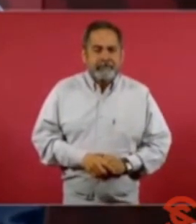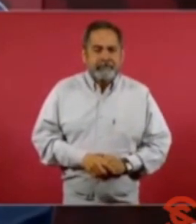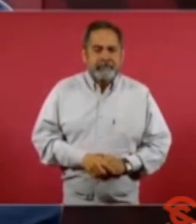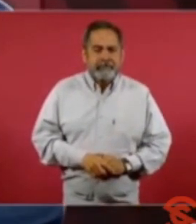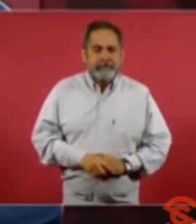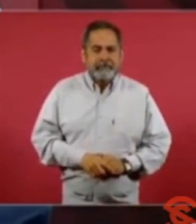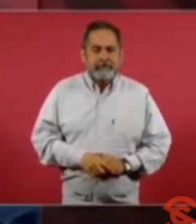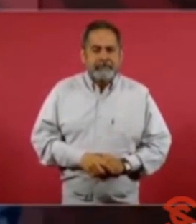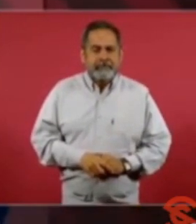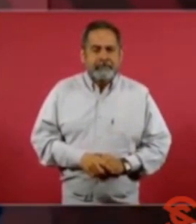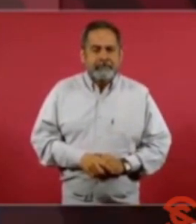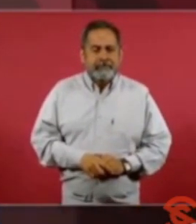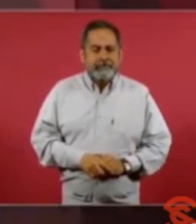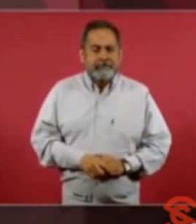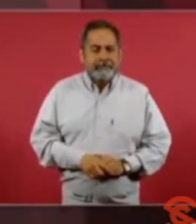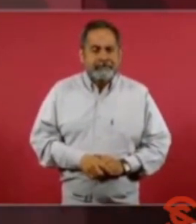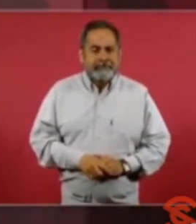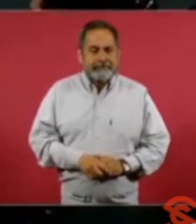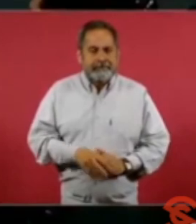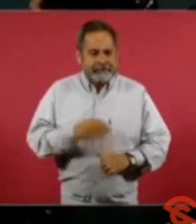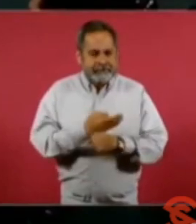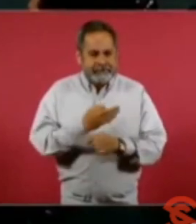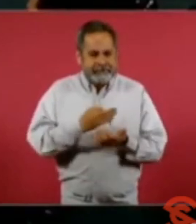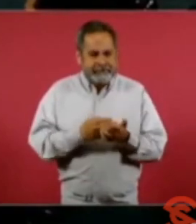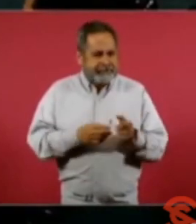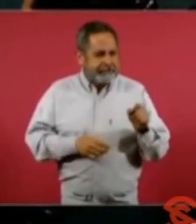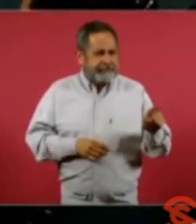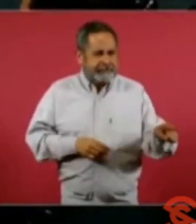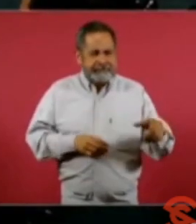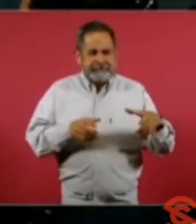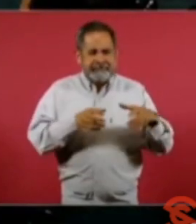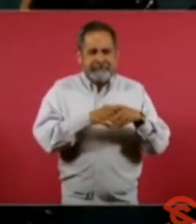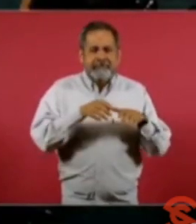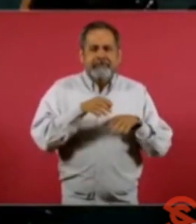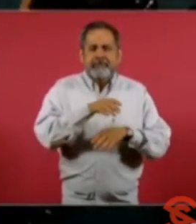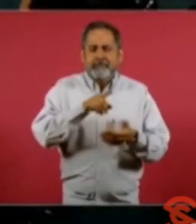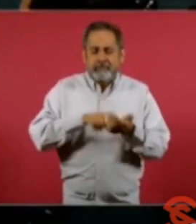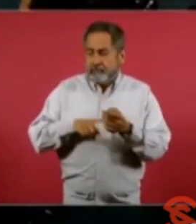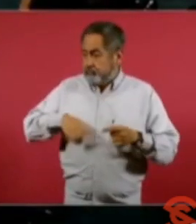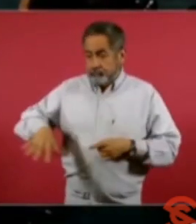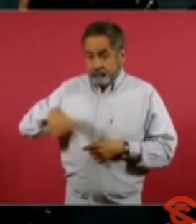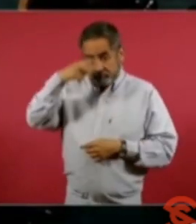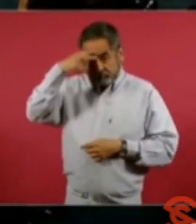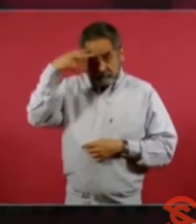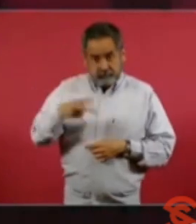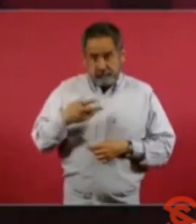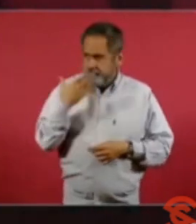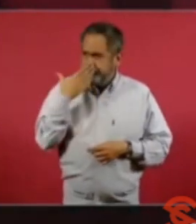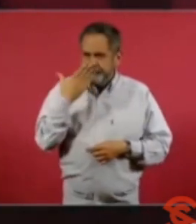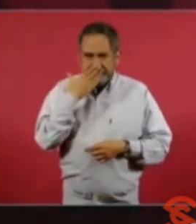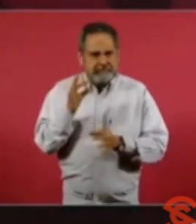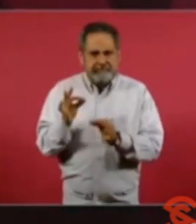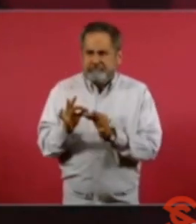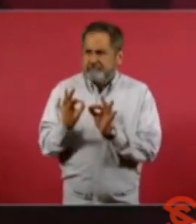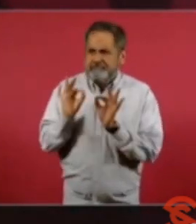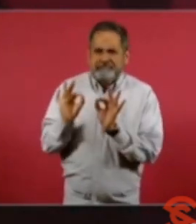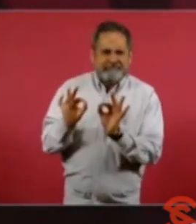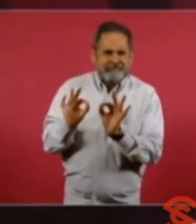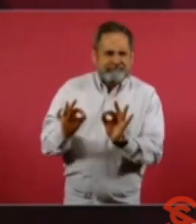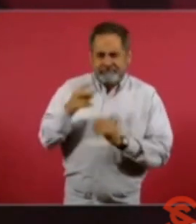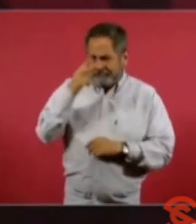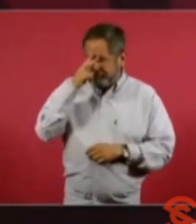eh la situación de México también también también